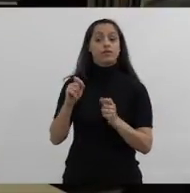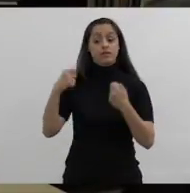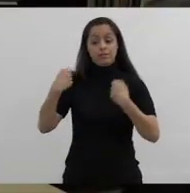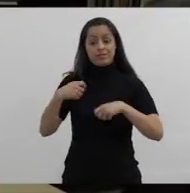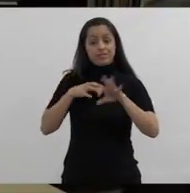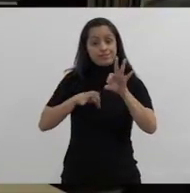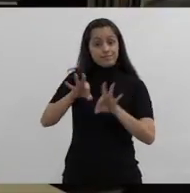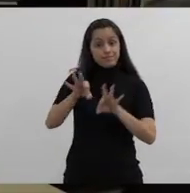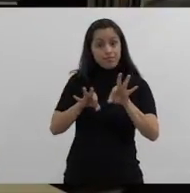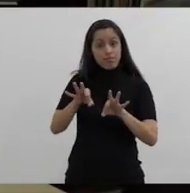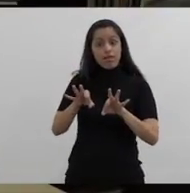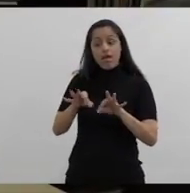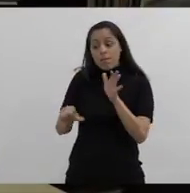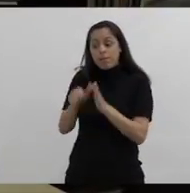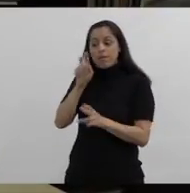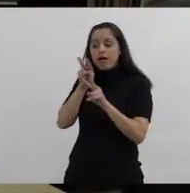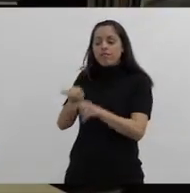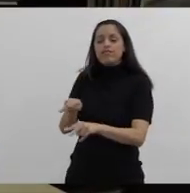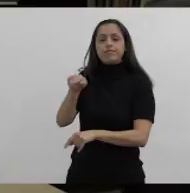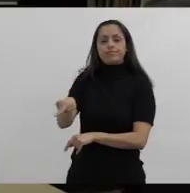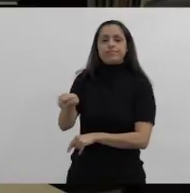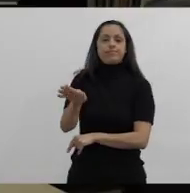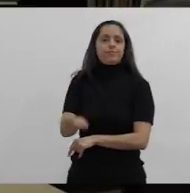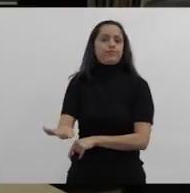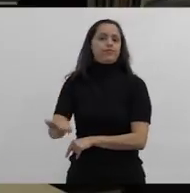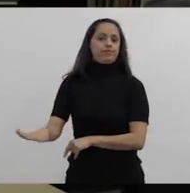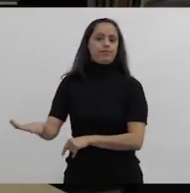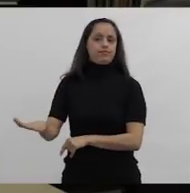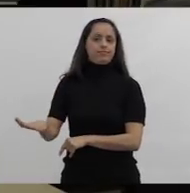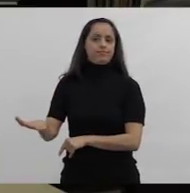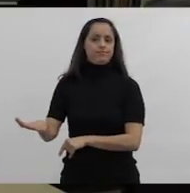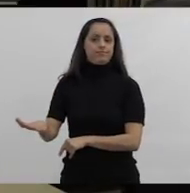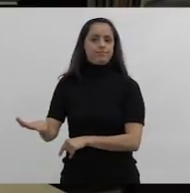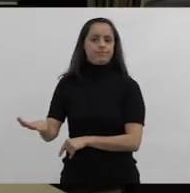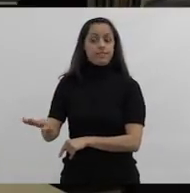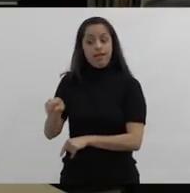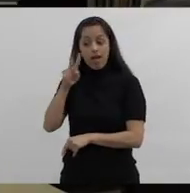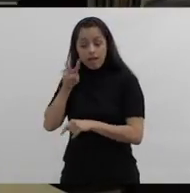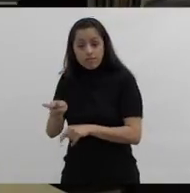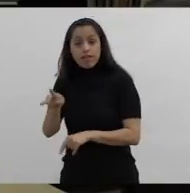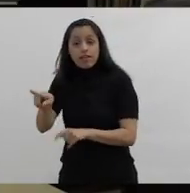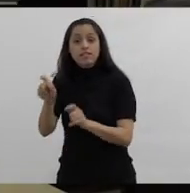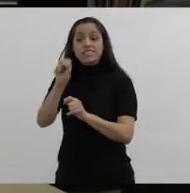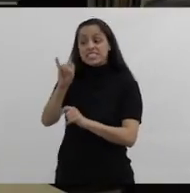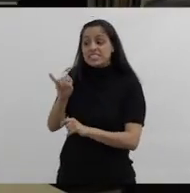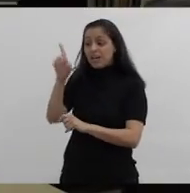parte cada uno de los pibes. Y esto no lo tenemos que hacer solo con los chicos discapacitados, lo tenemos que hacer con todos.